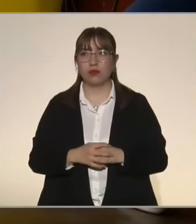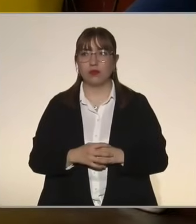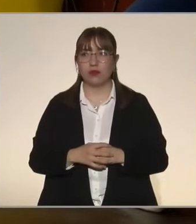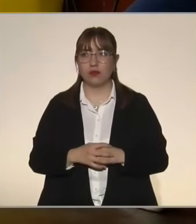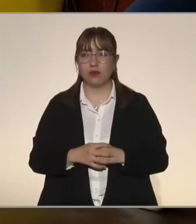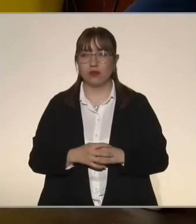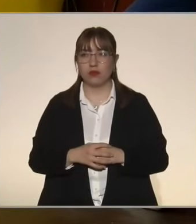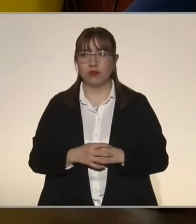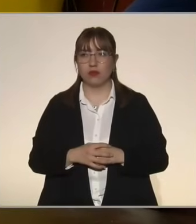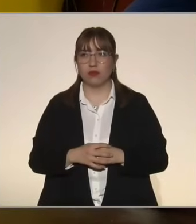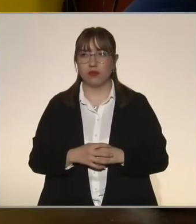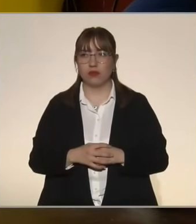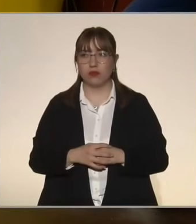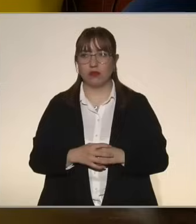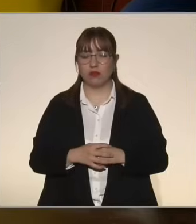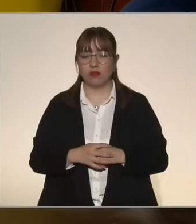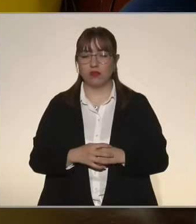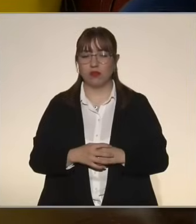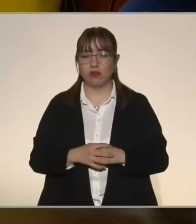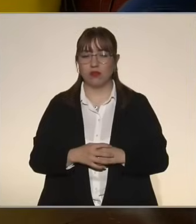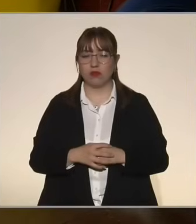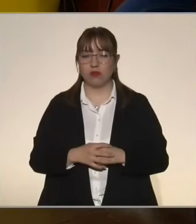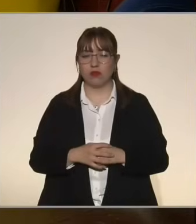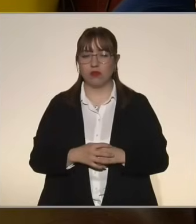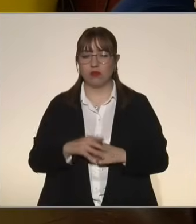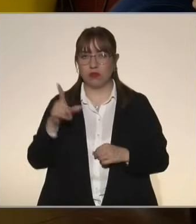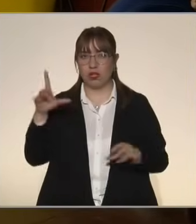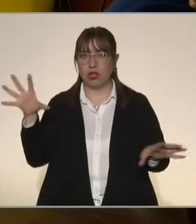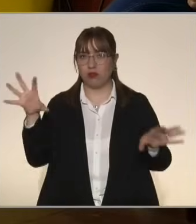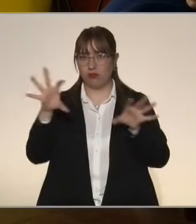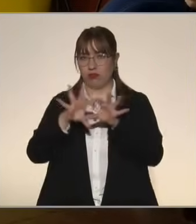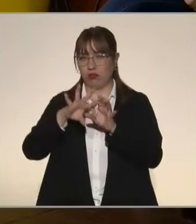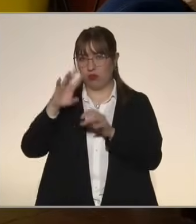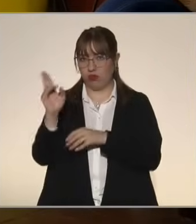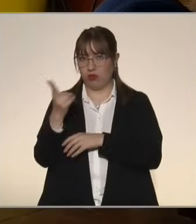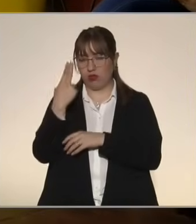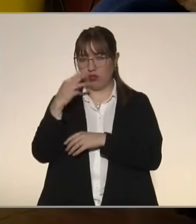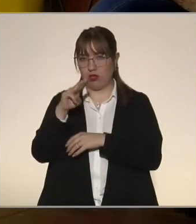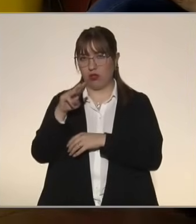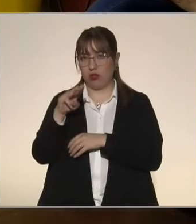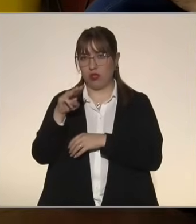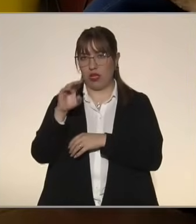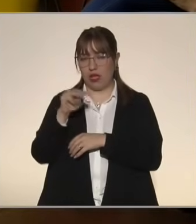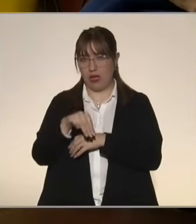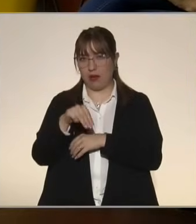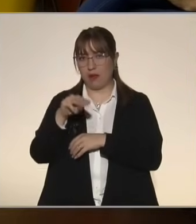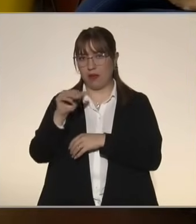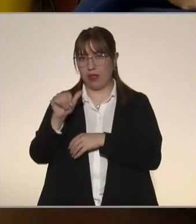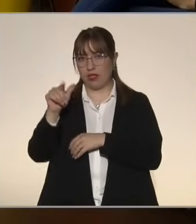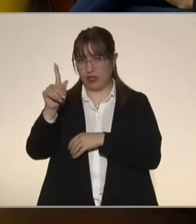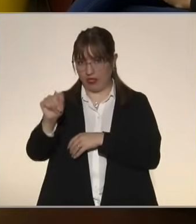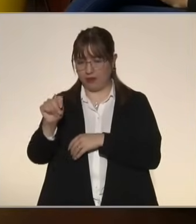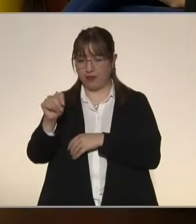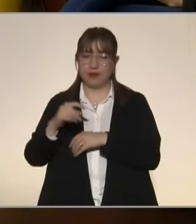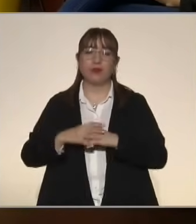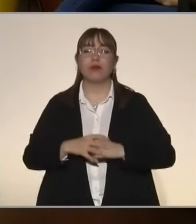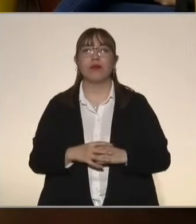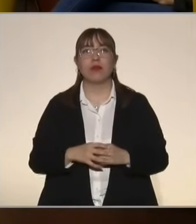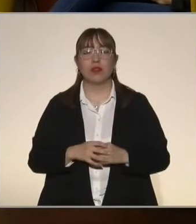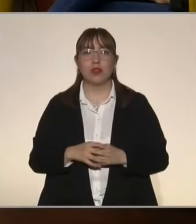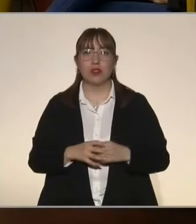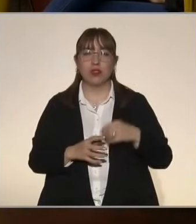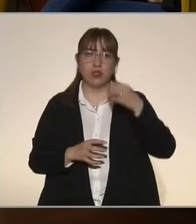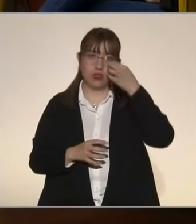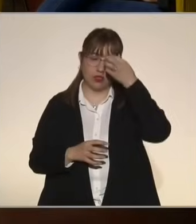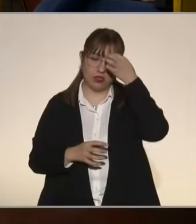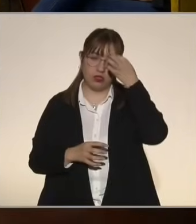está él, creo, ¿no? Esto lo ha sacado con el de Massachusetts, buenísimo. tal cual con el MIT, ¿no? MIT, buenísimo. Pero bueno, una